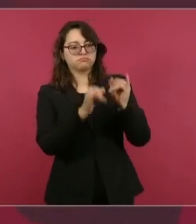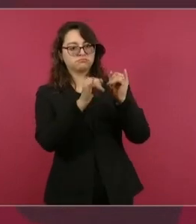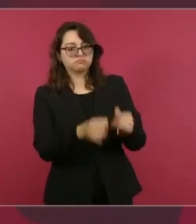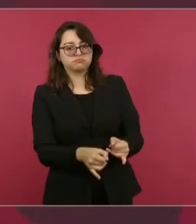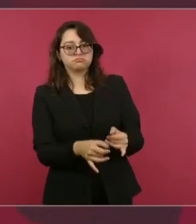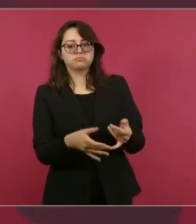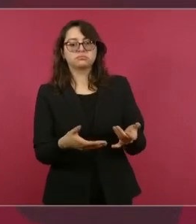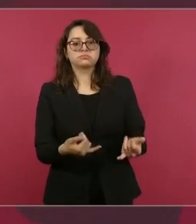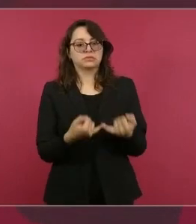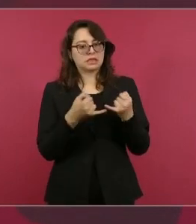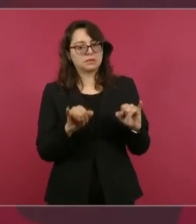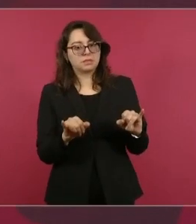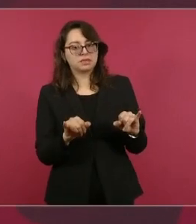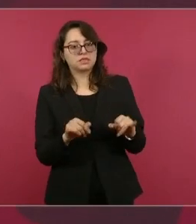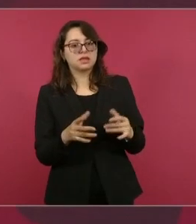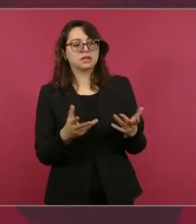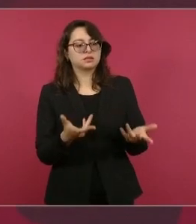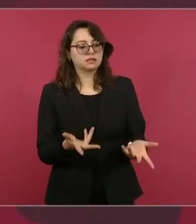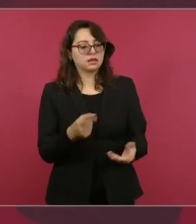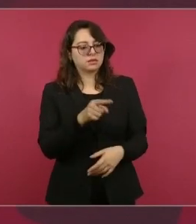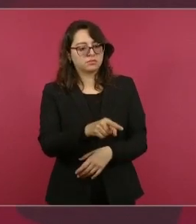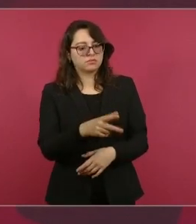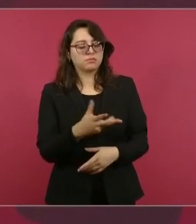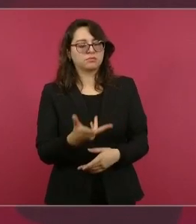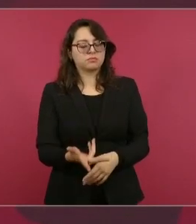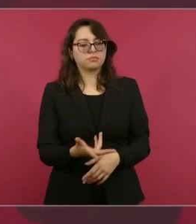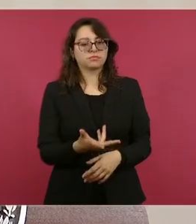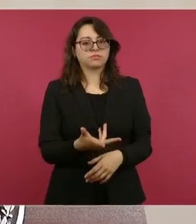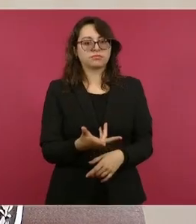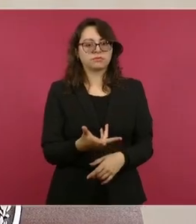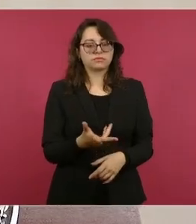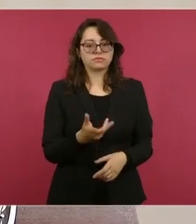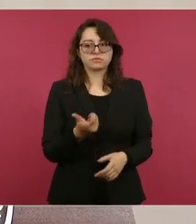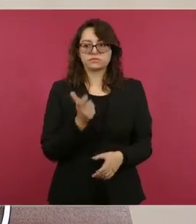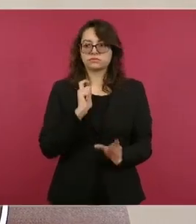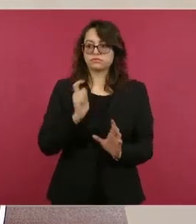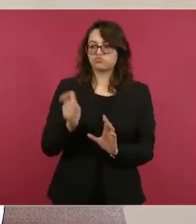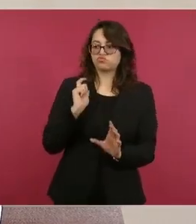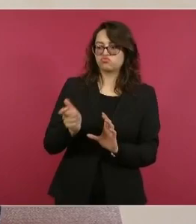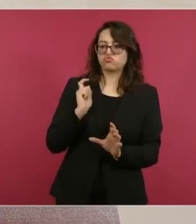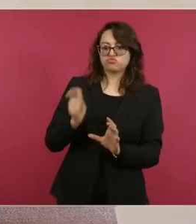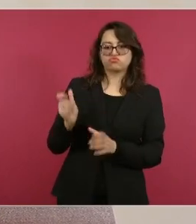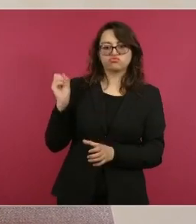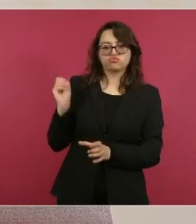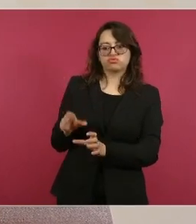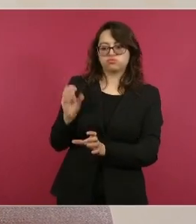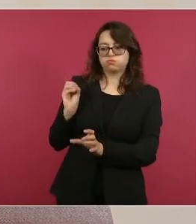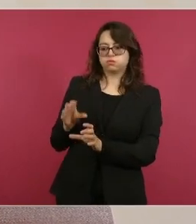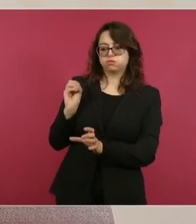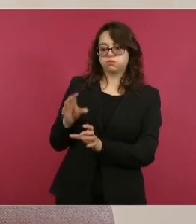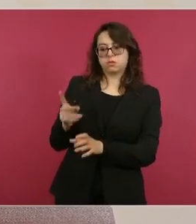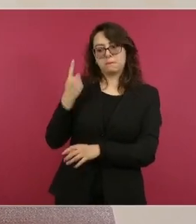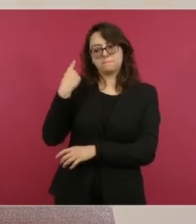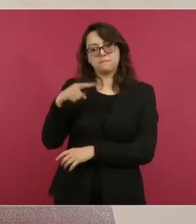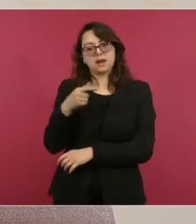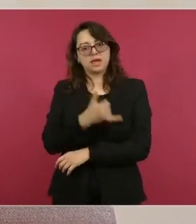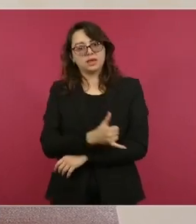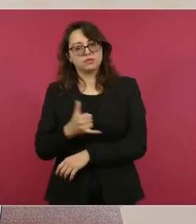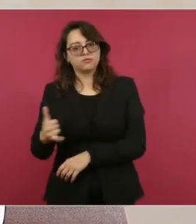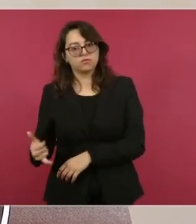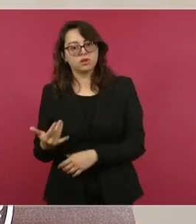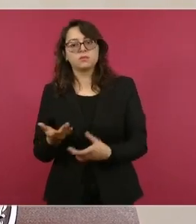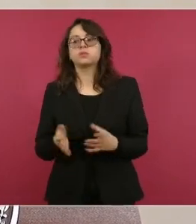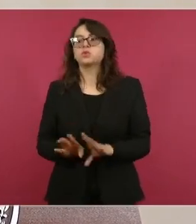cómo puede ir aportando y tener este ahorro, ¿sí?,